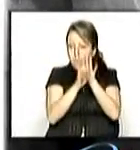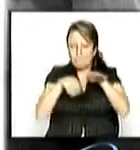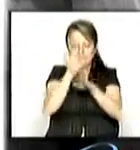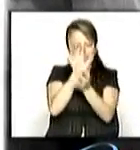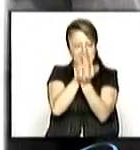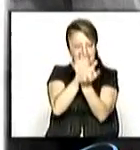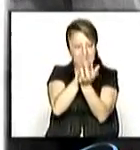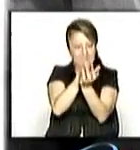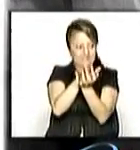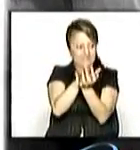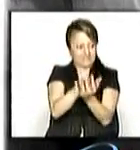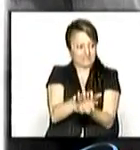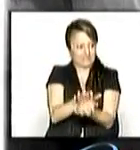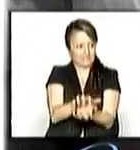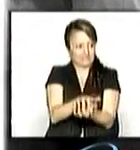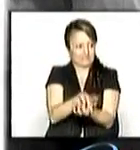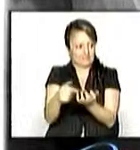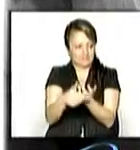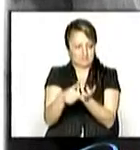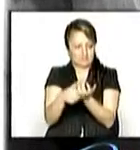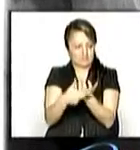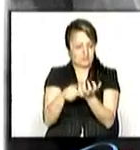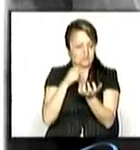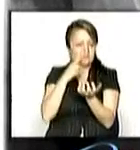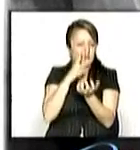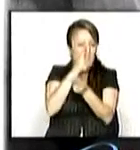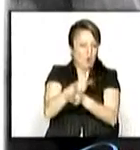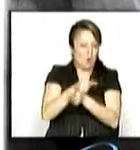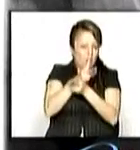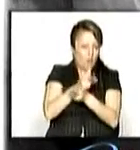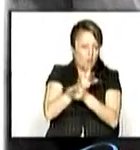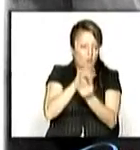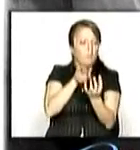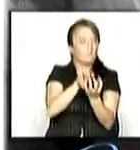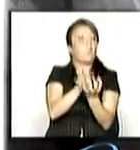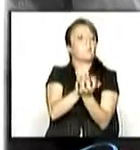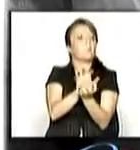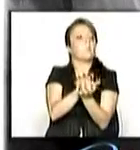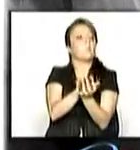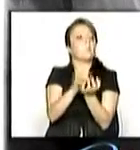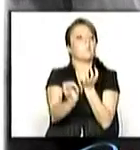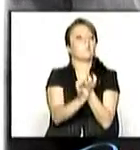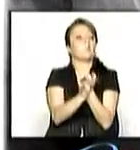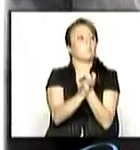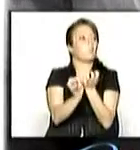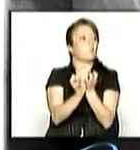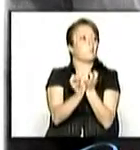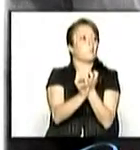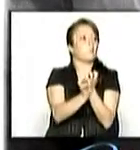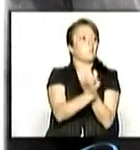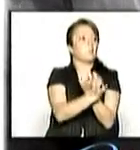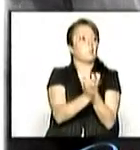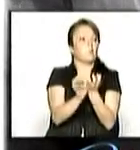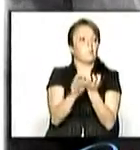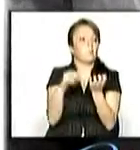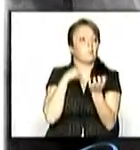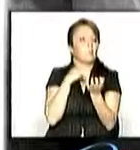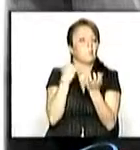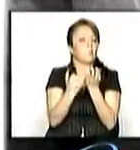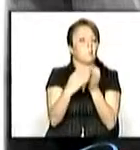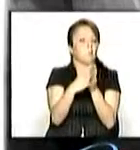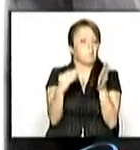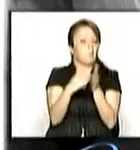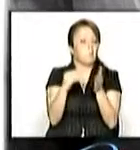busca eliminar y controlar los focos infecciosos y los campos interferentes. ¿Qué hacen estos